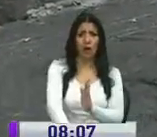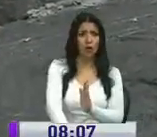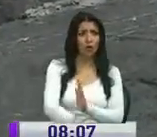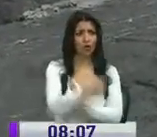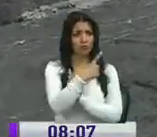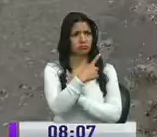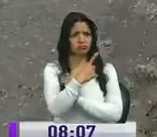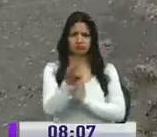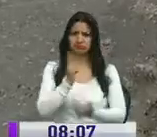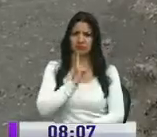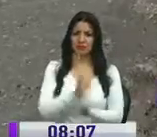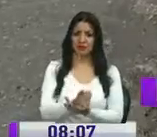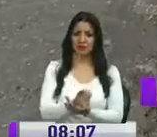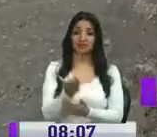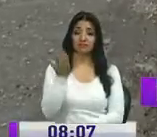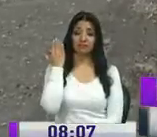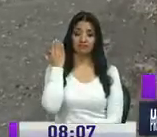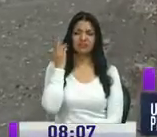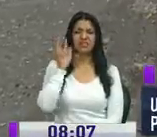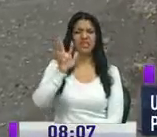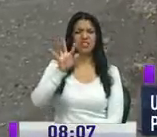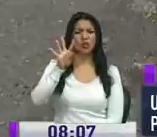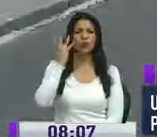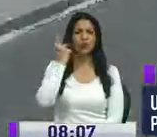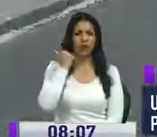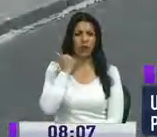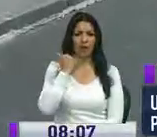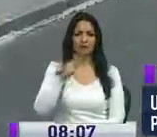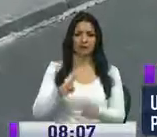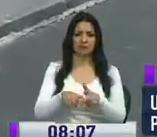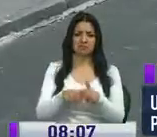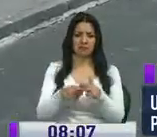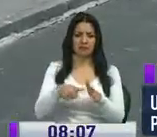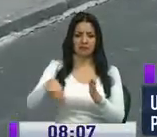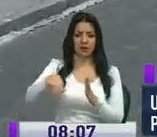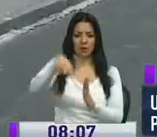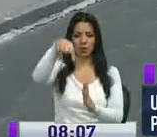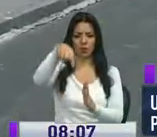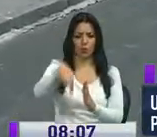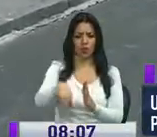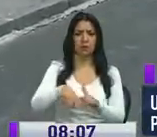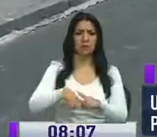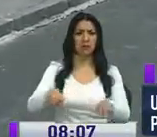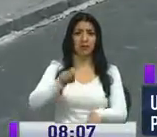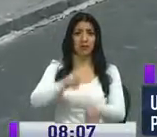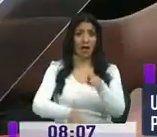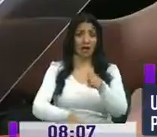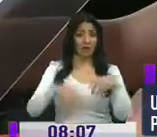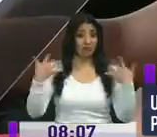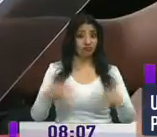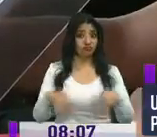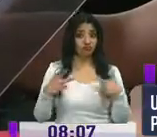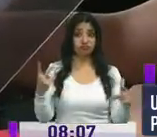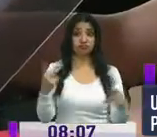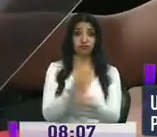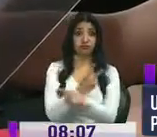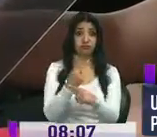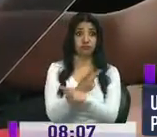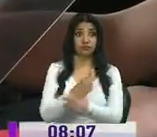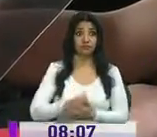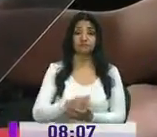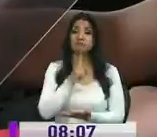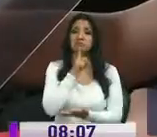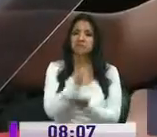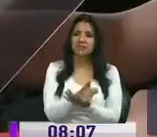se vio reflejado sino hace unos 3 o 4 días. Sin embargo, pareciera ser que el daño es grave. Lamentablemente, como le